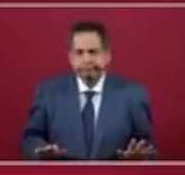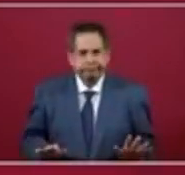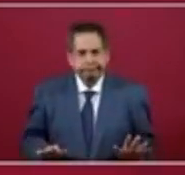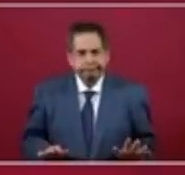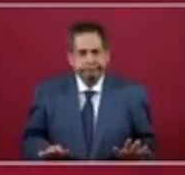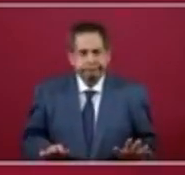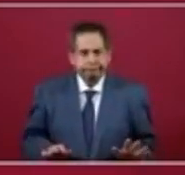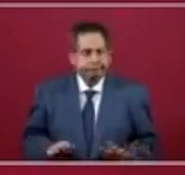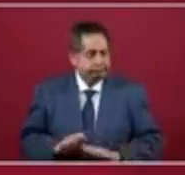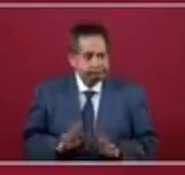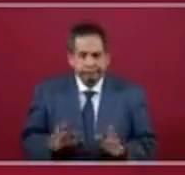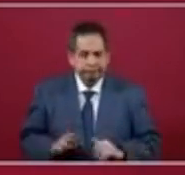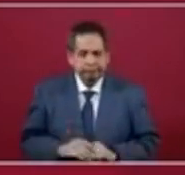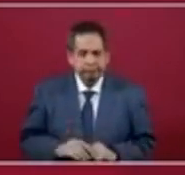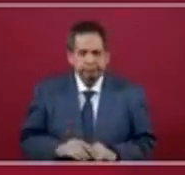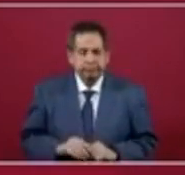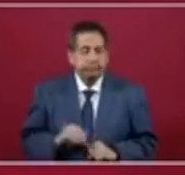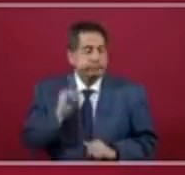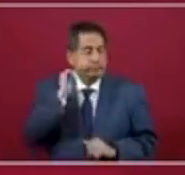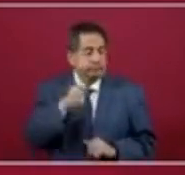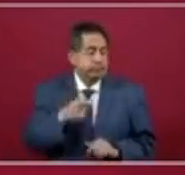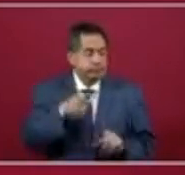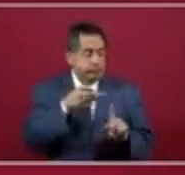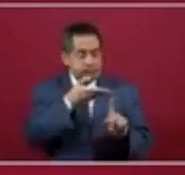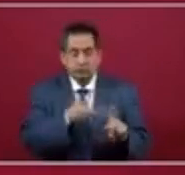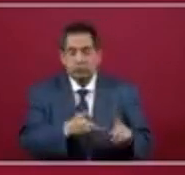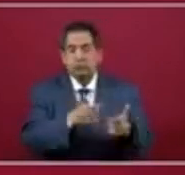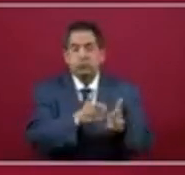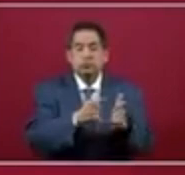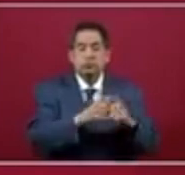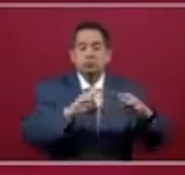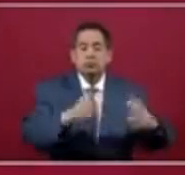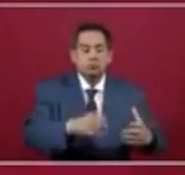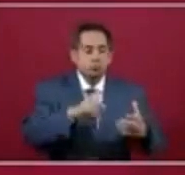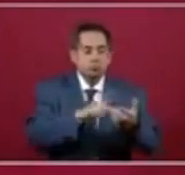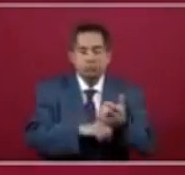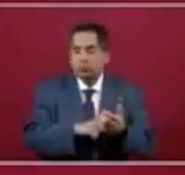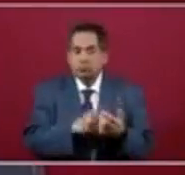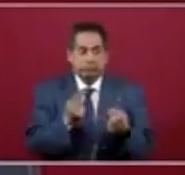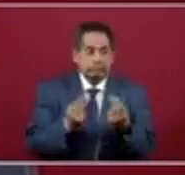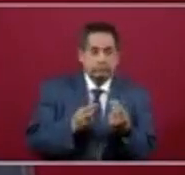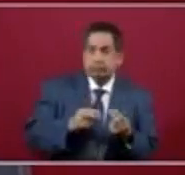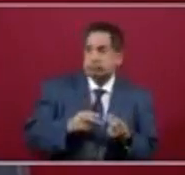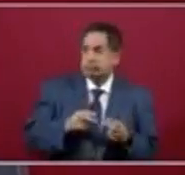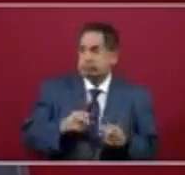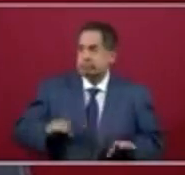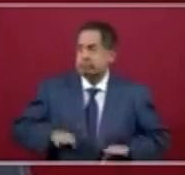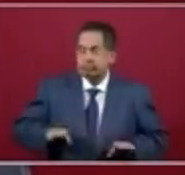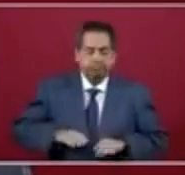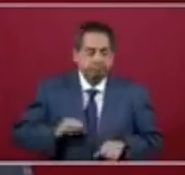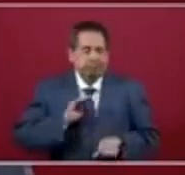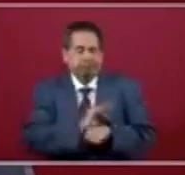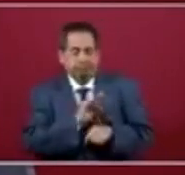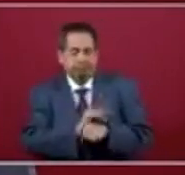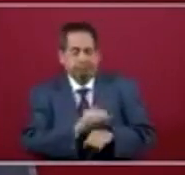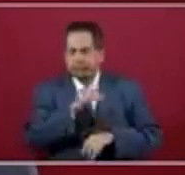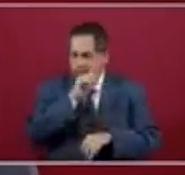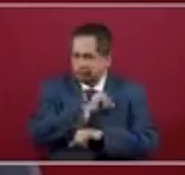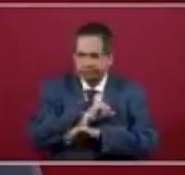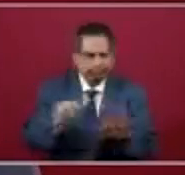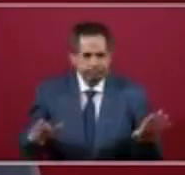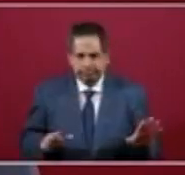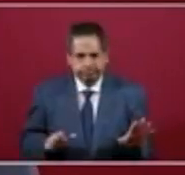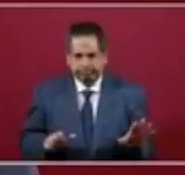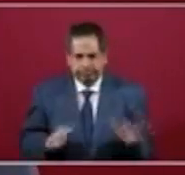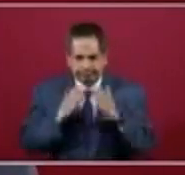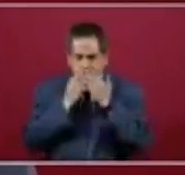no defiende a ningún grupo de interés creado. El gobierno representa a todo